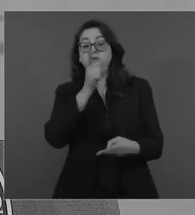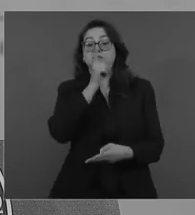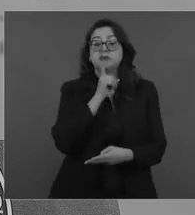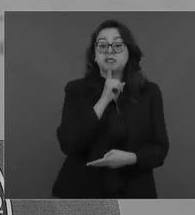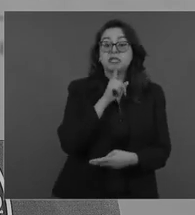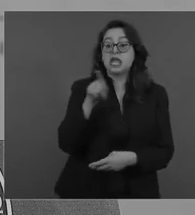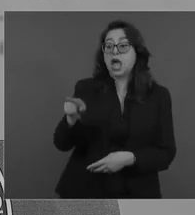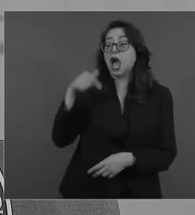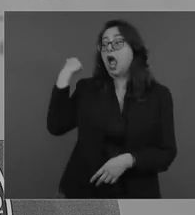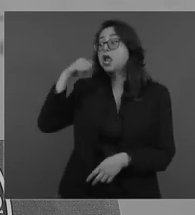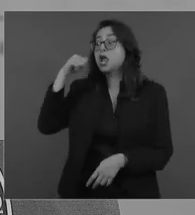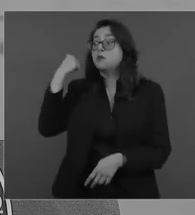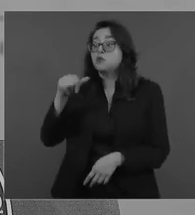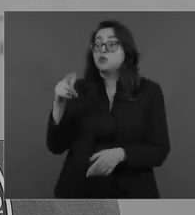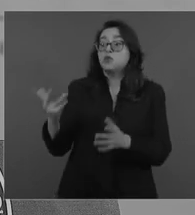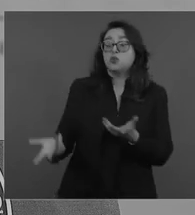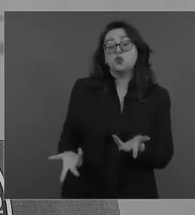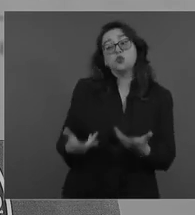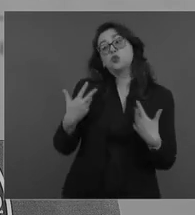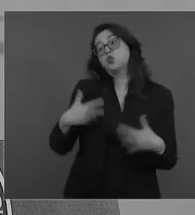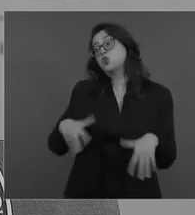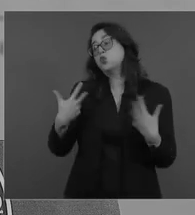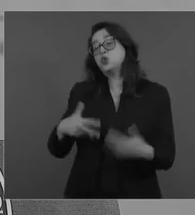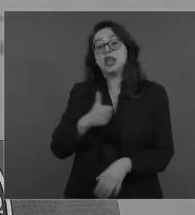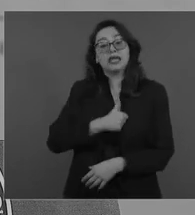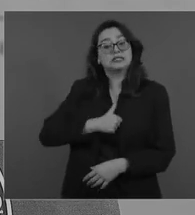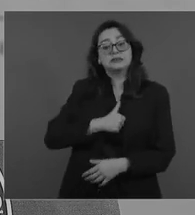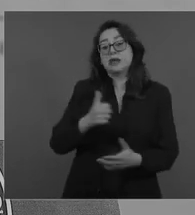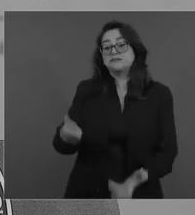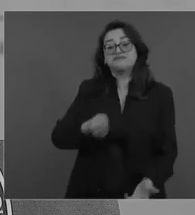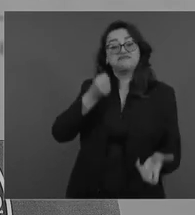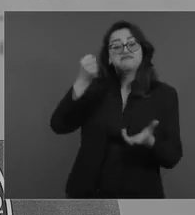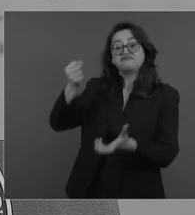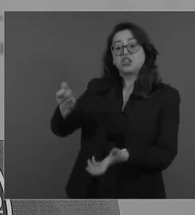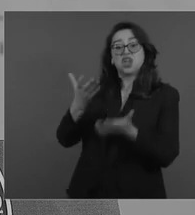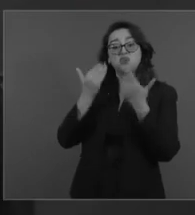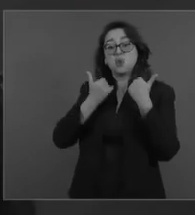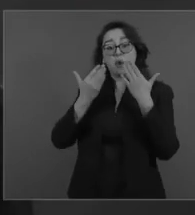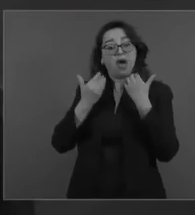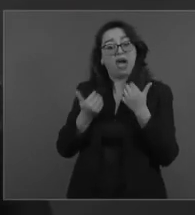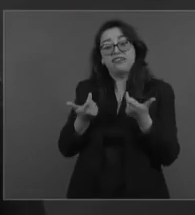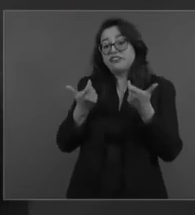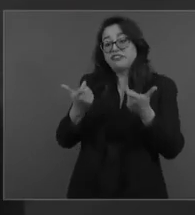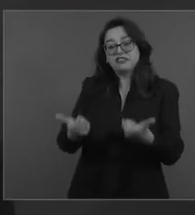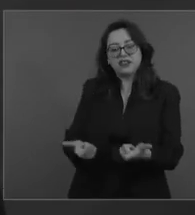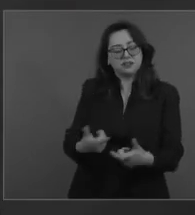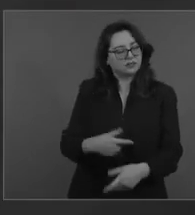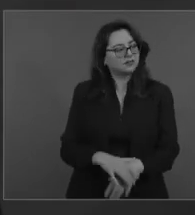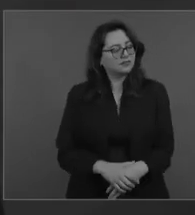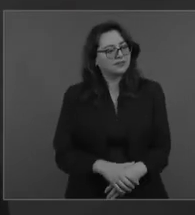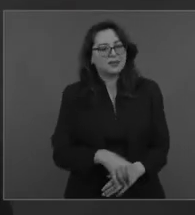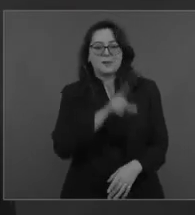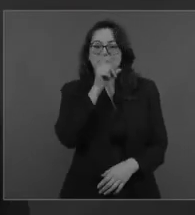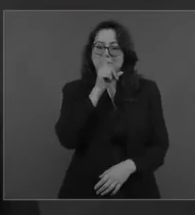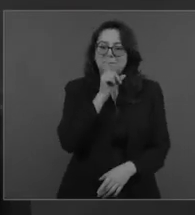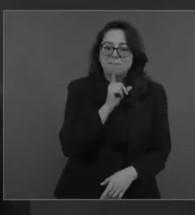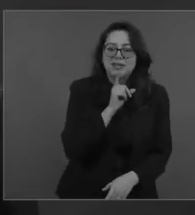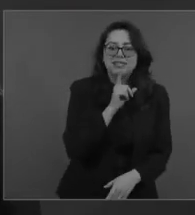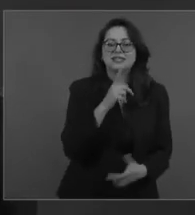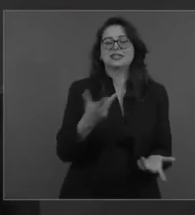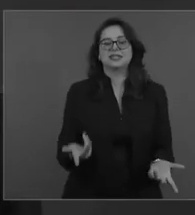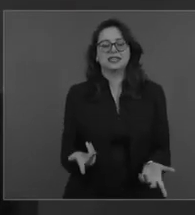en Acapulco y su reconstrucción. Tras el impacto en la costa guerrerense del huracán categoría 5 Otis,